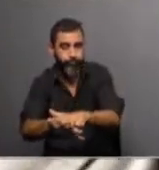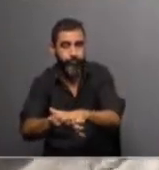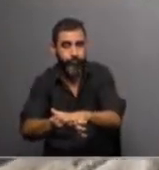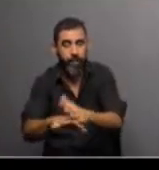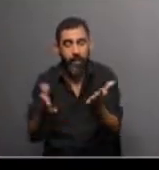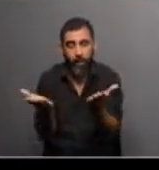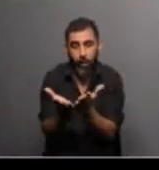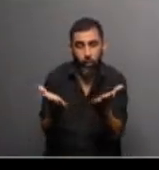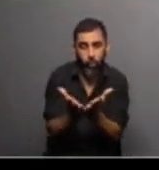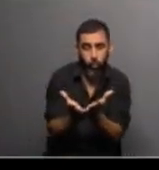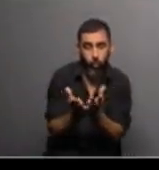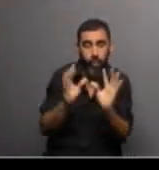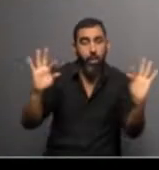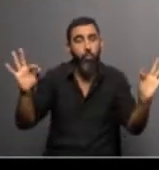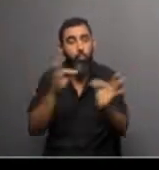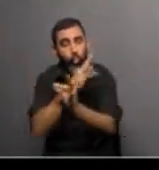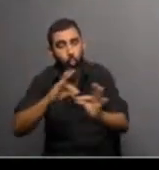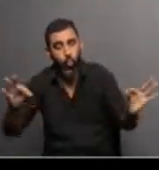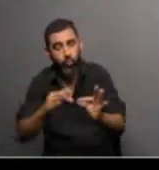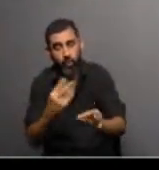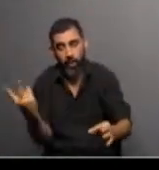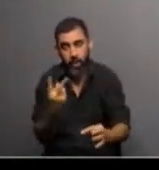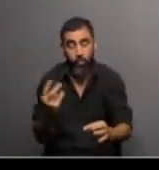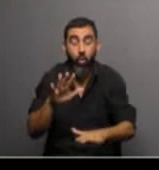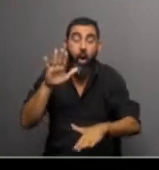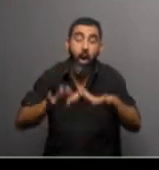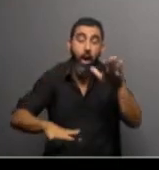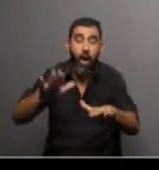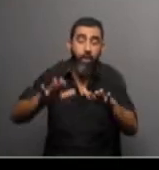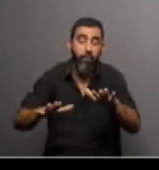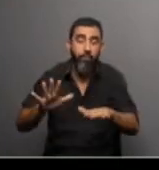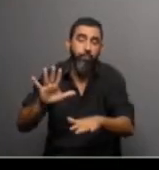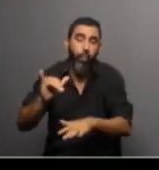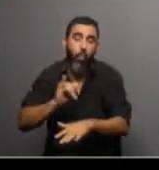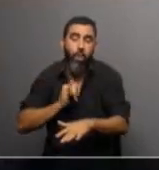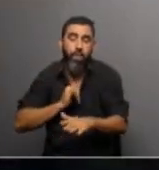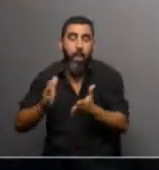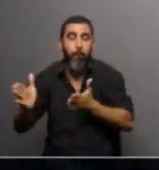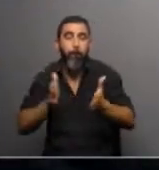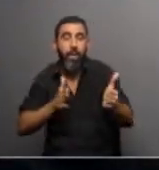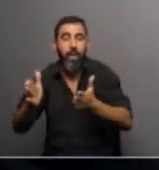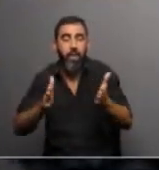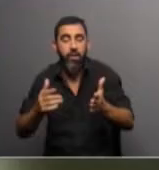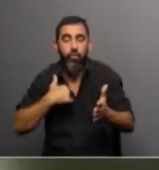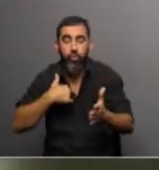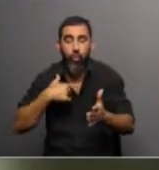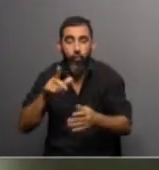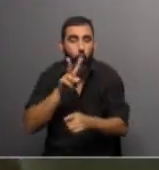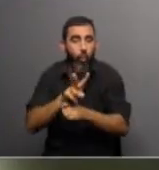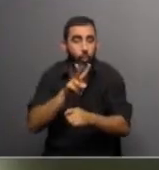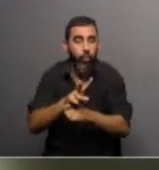el estudio y la música, muchas veces como identidades un poco paralelas. Tenía que ir a la